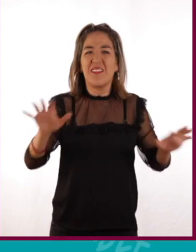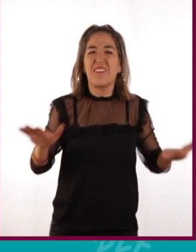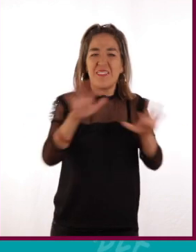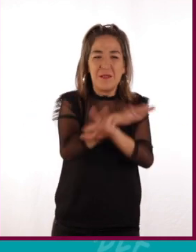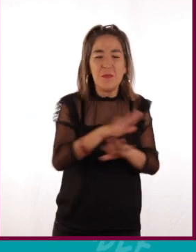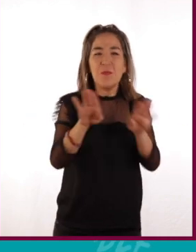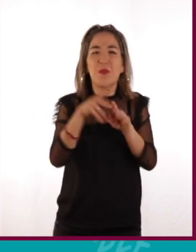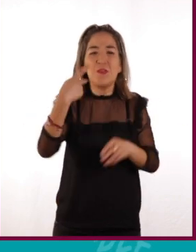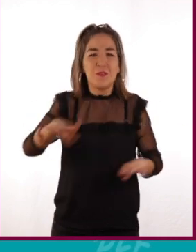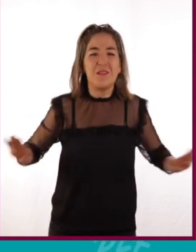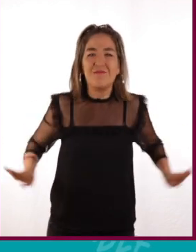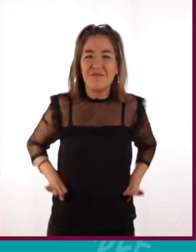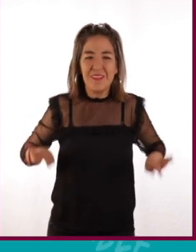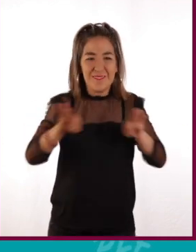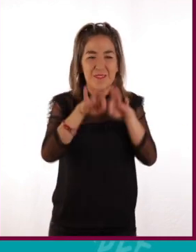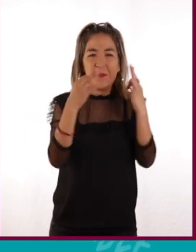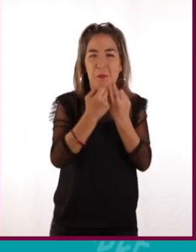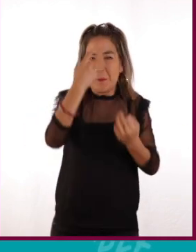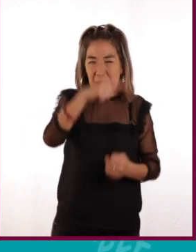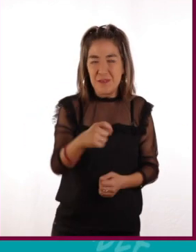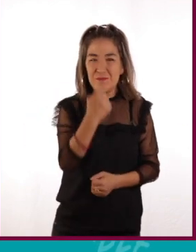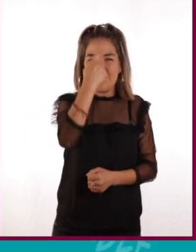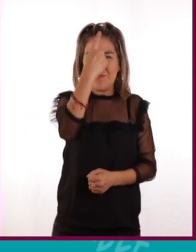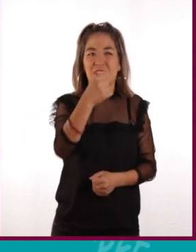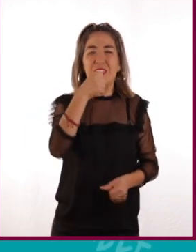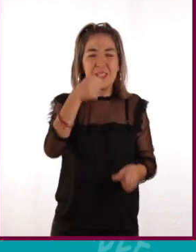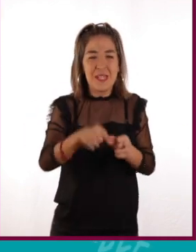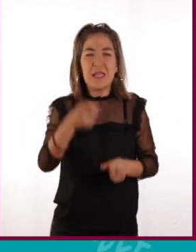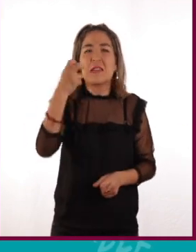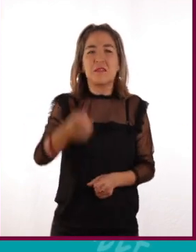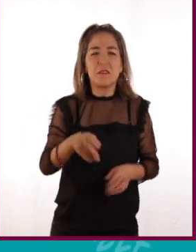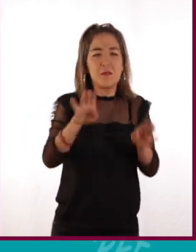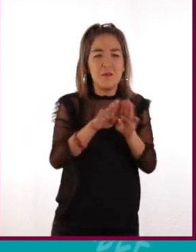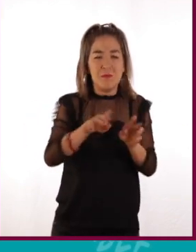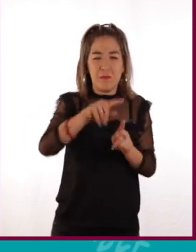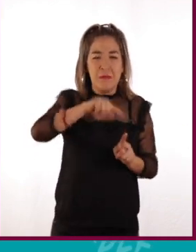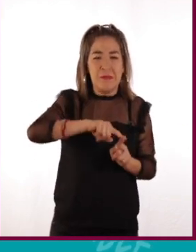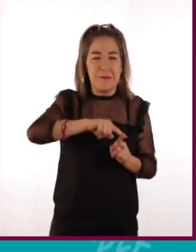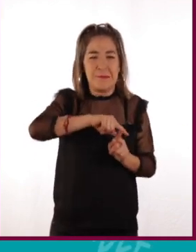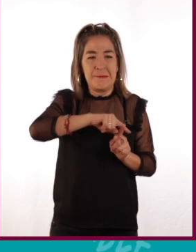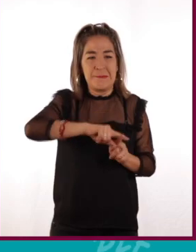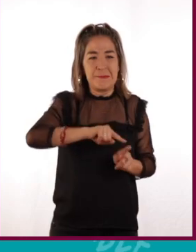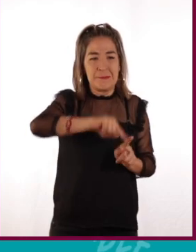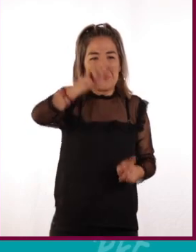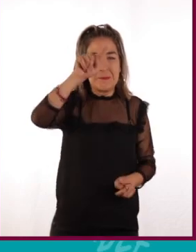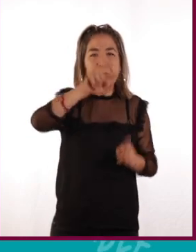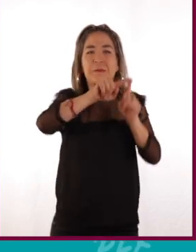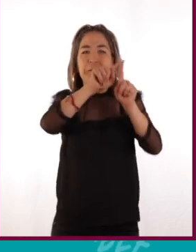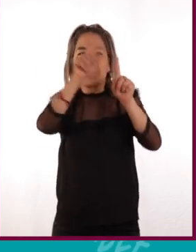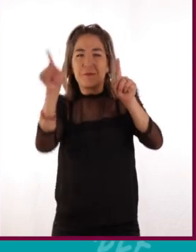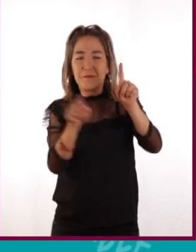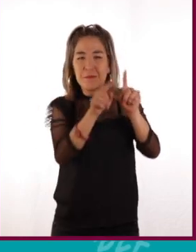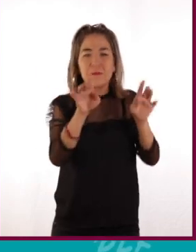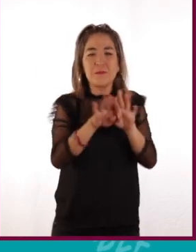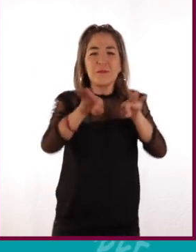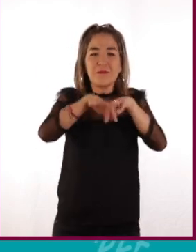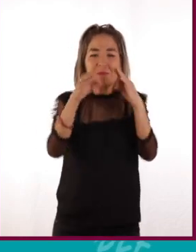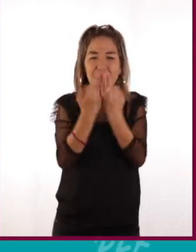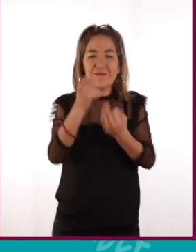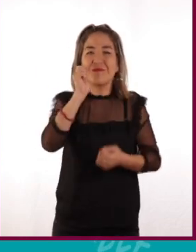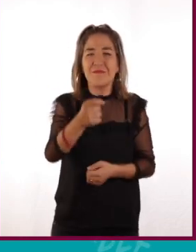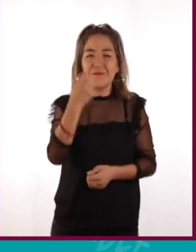la tipografía, que es un estilo específico para crear letras. Estas formas rectas y curvas, simples